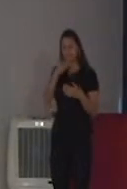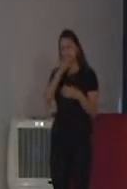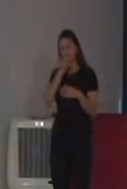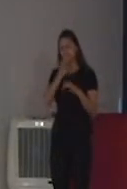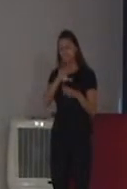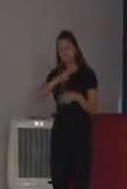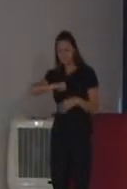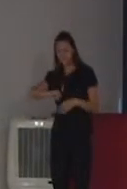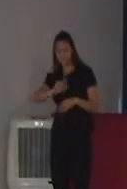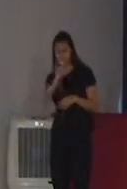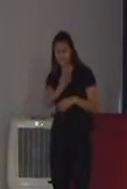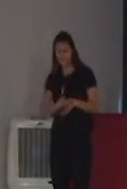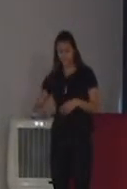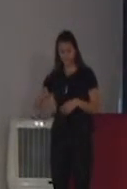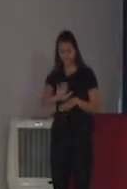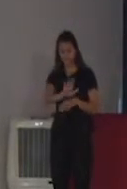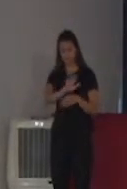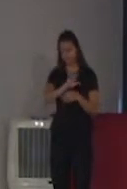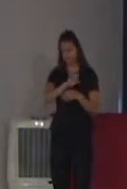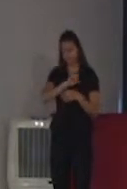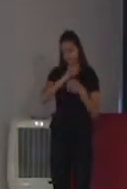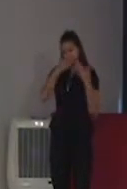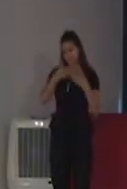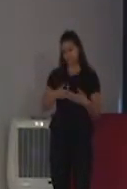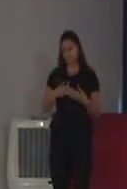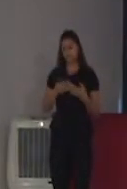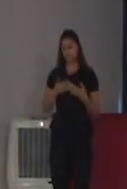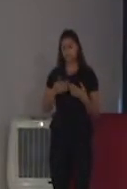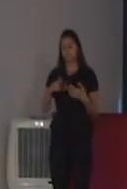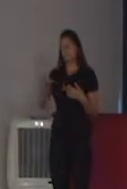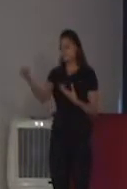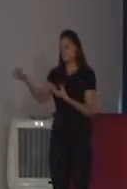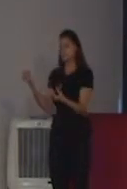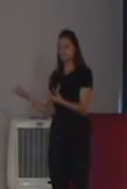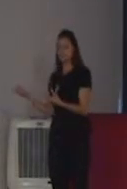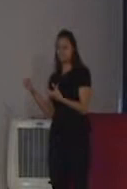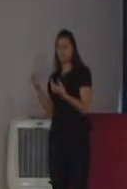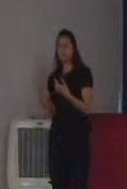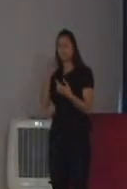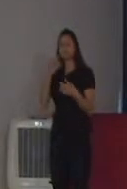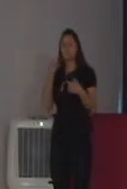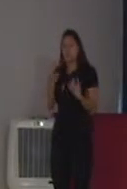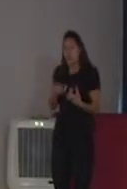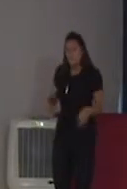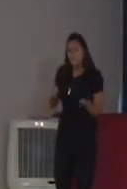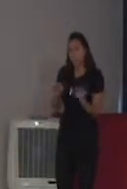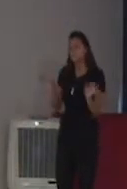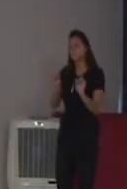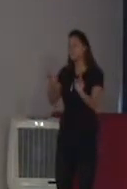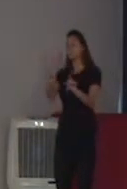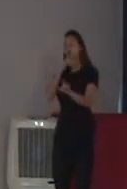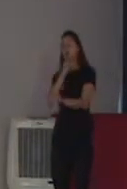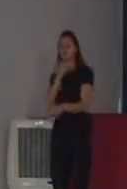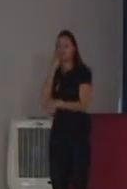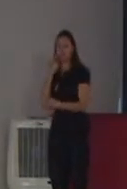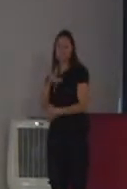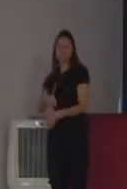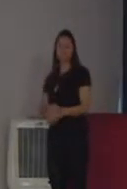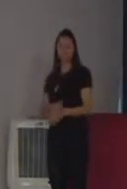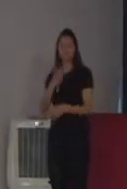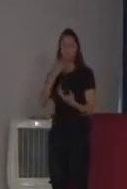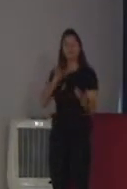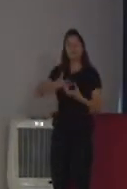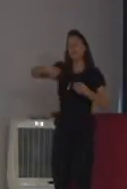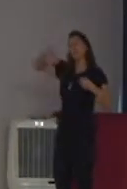con discapacidad, como cualquier otro, ¿sí?, digamos que no tenga la mayor relevancia, y que aunque se salga, digamos, a hacer un proceso